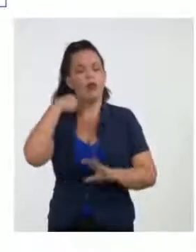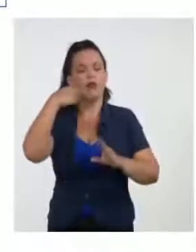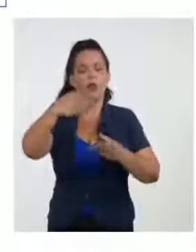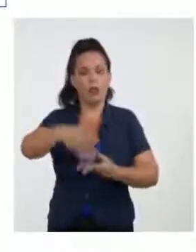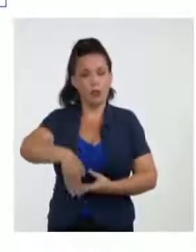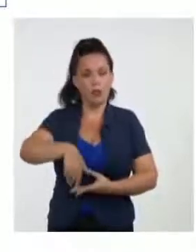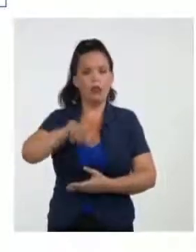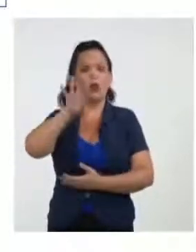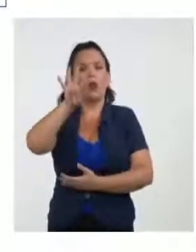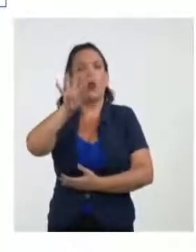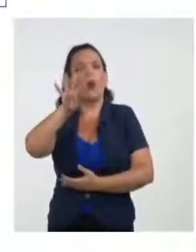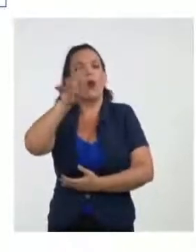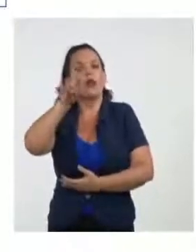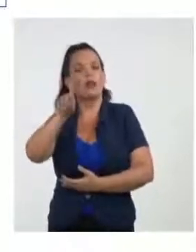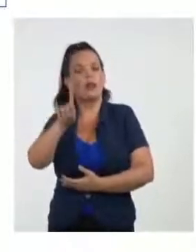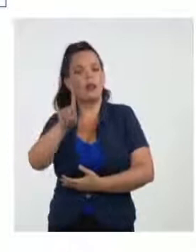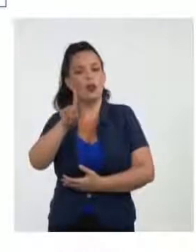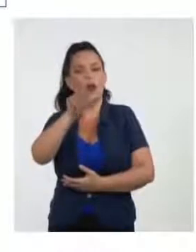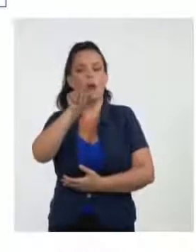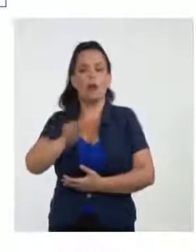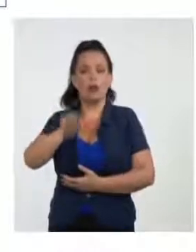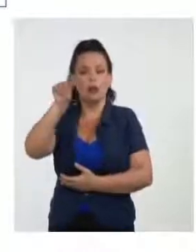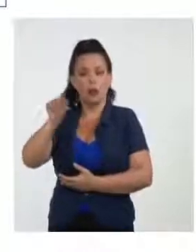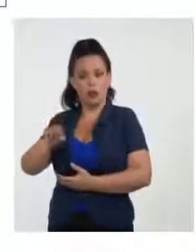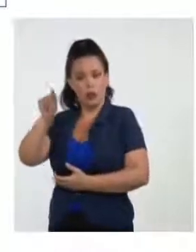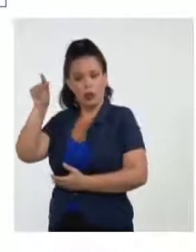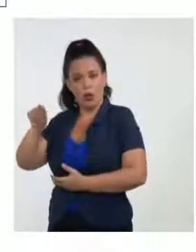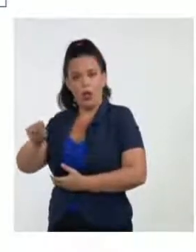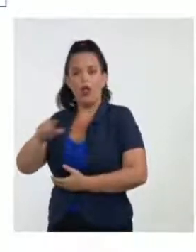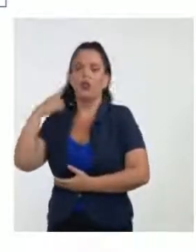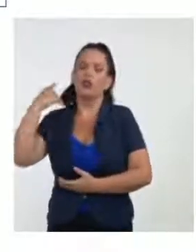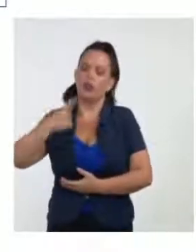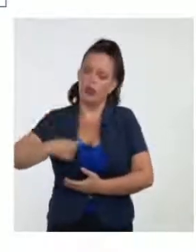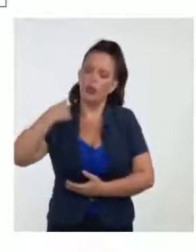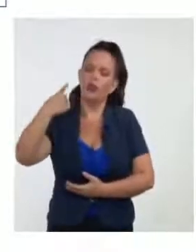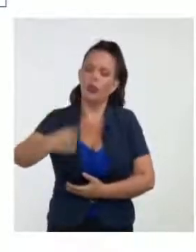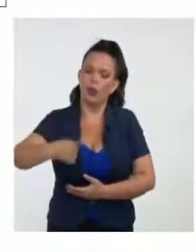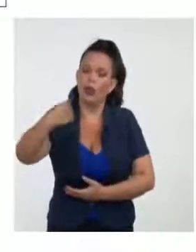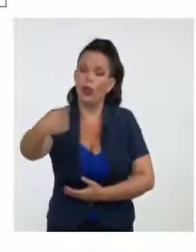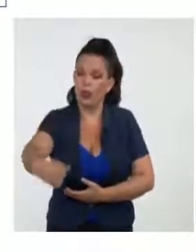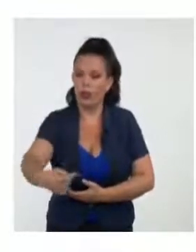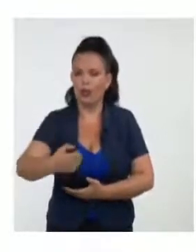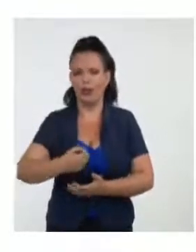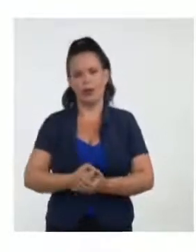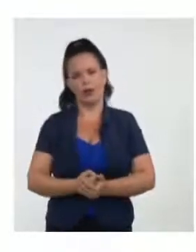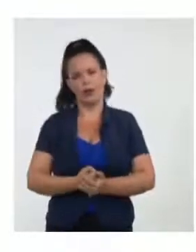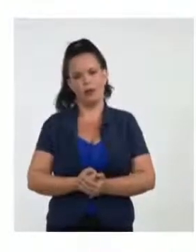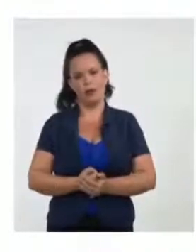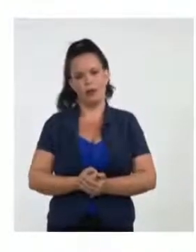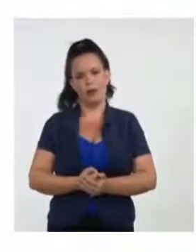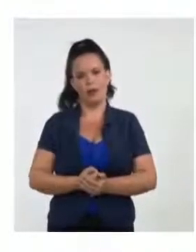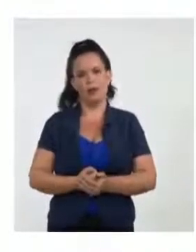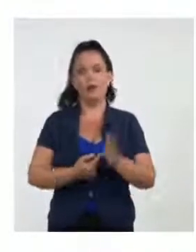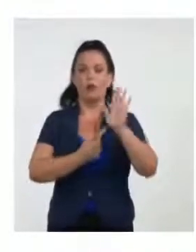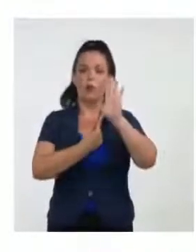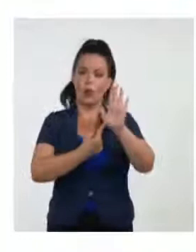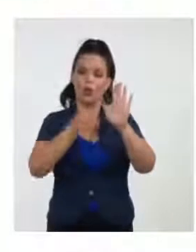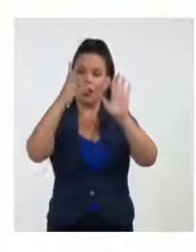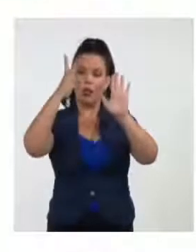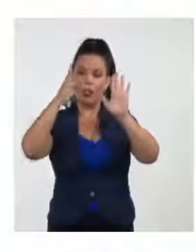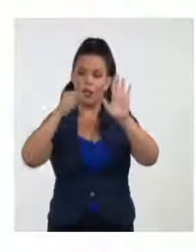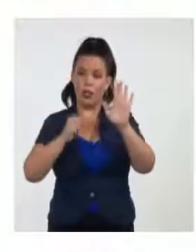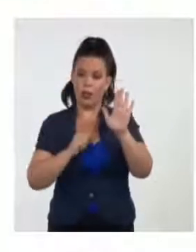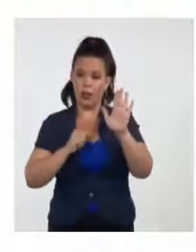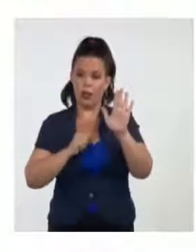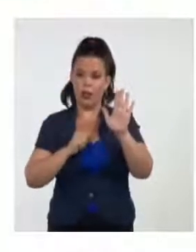personas todos los días. Eso hace que la tasa de incidencia de Cuba, como podemos ver en la próxima pantalla,